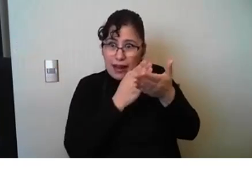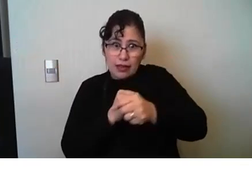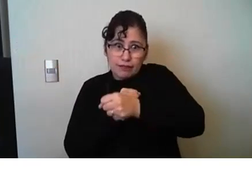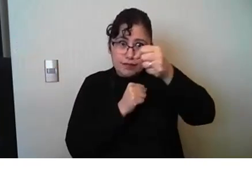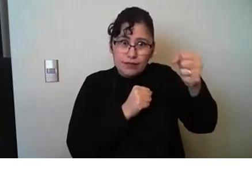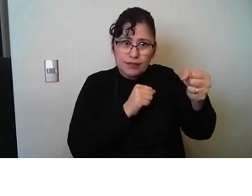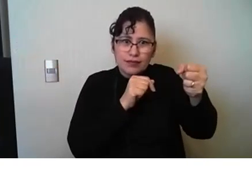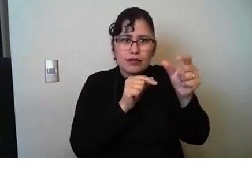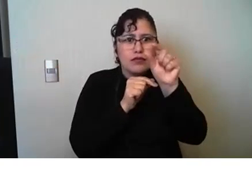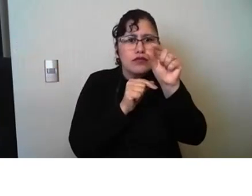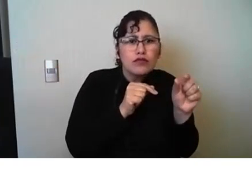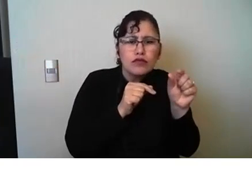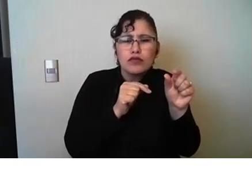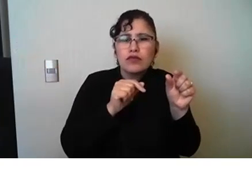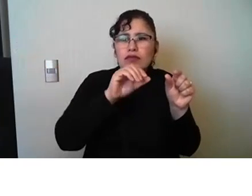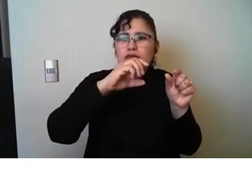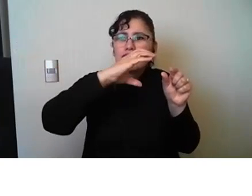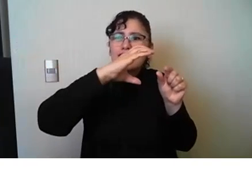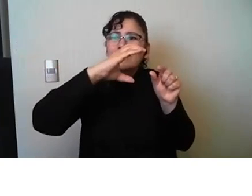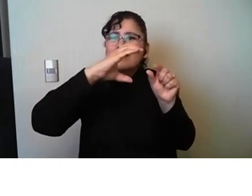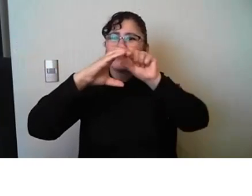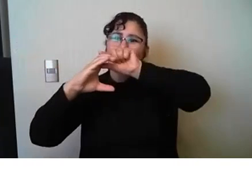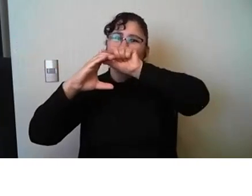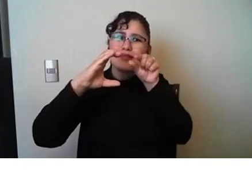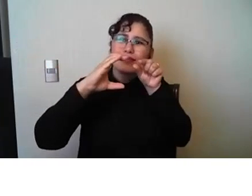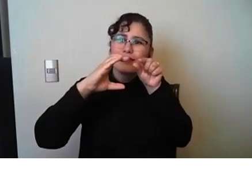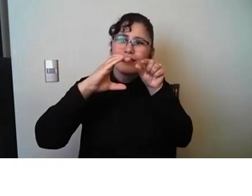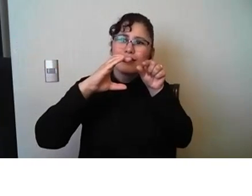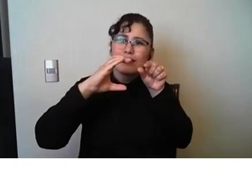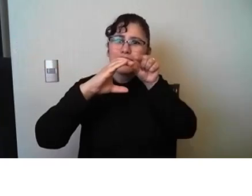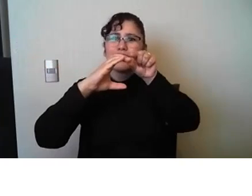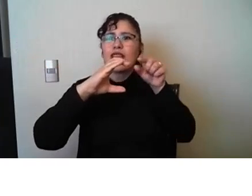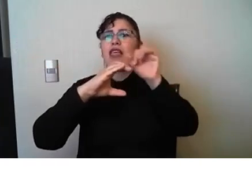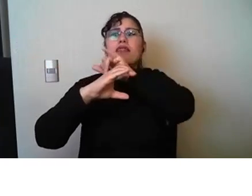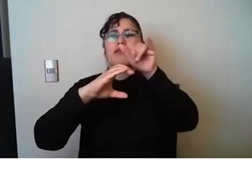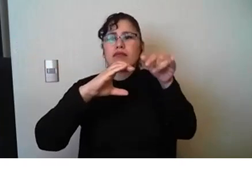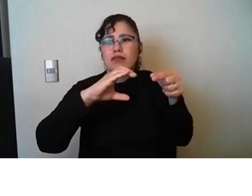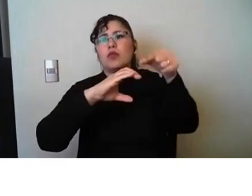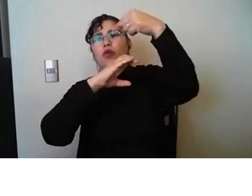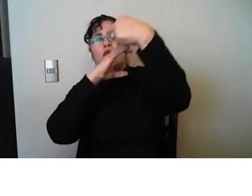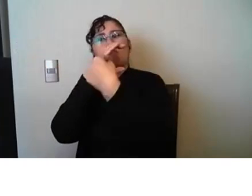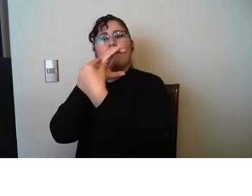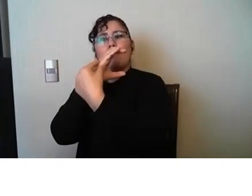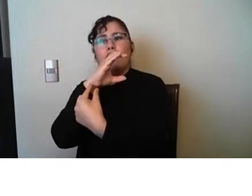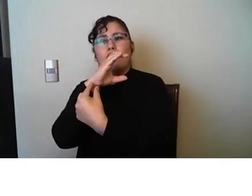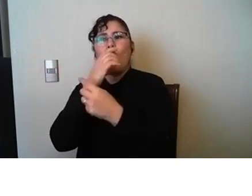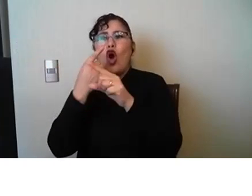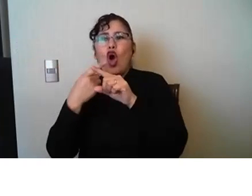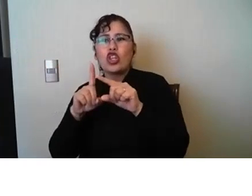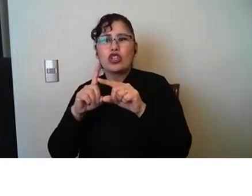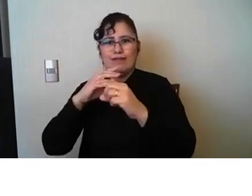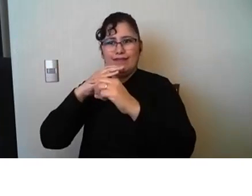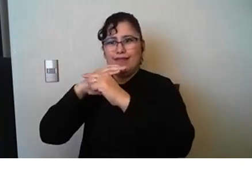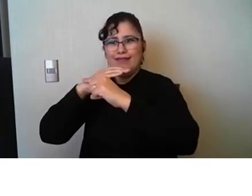caudado, y después, en la parte más posterior, otra pequeña porción. Y en los cortes coronales